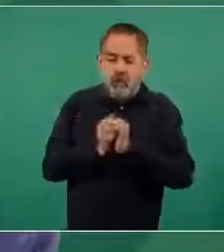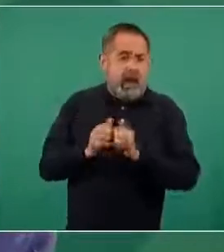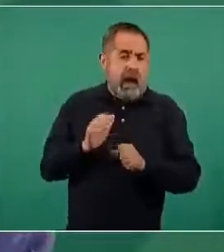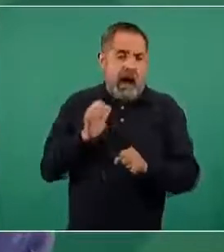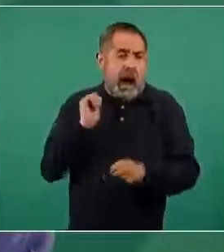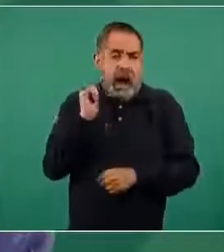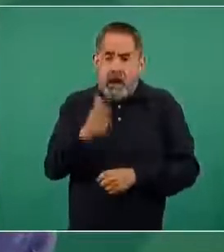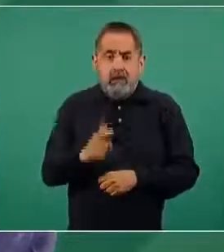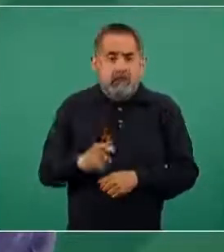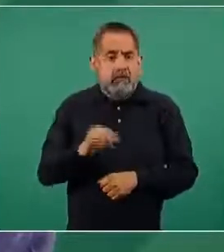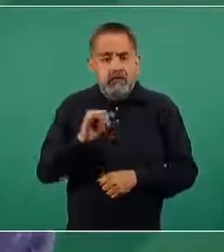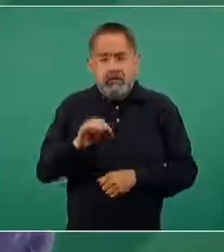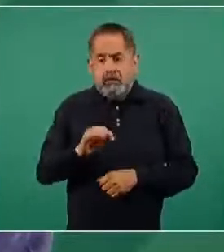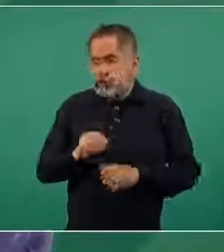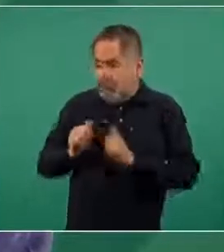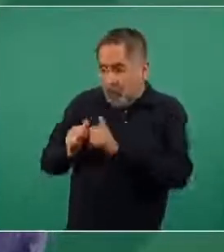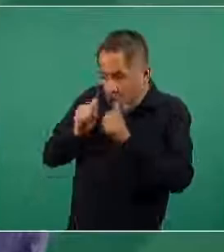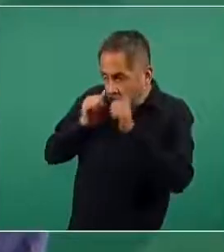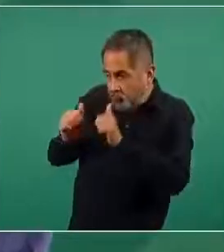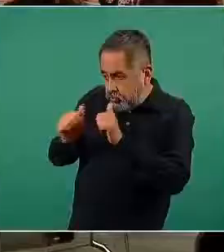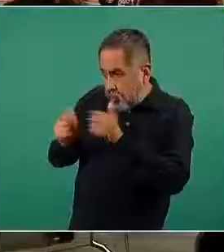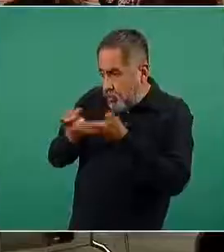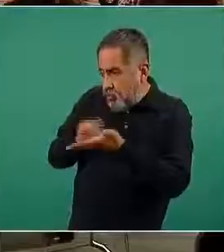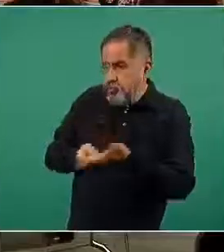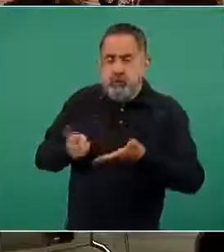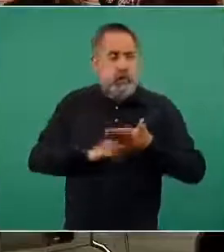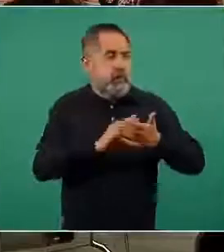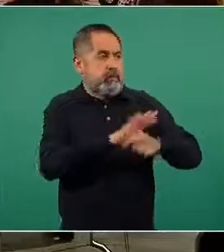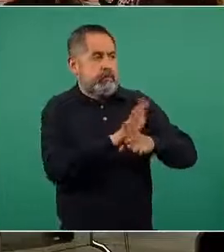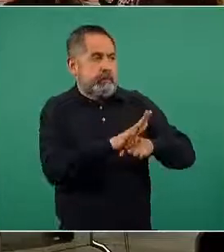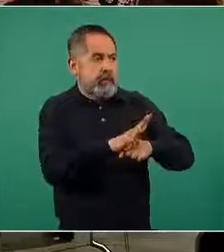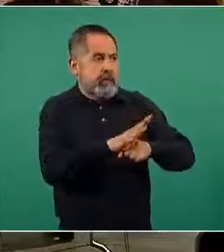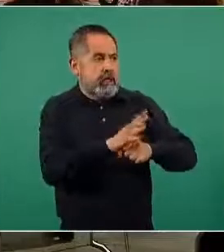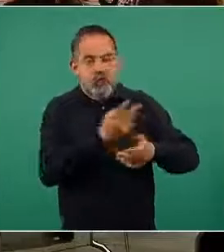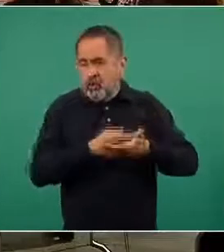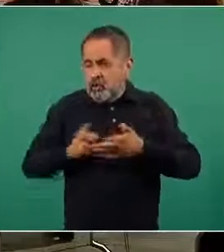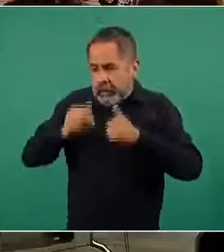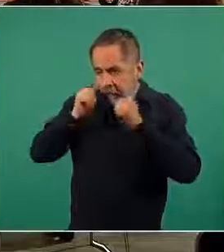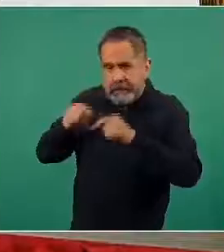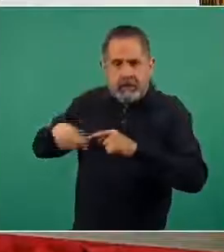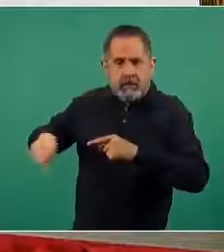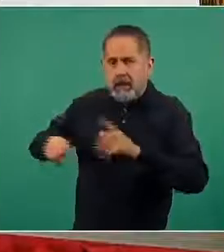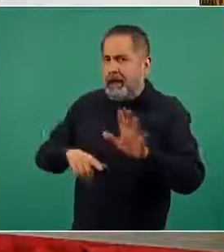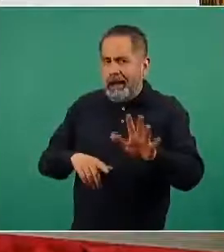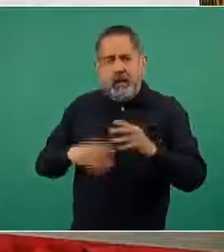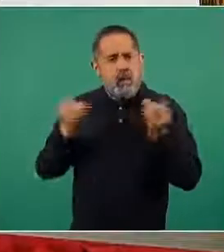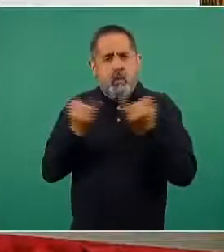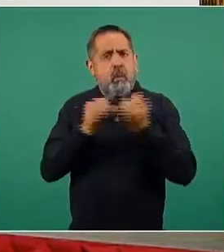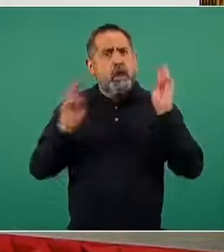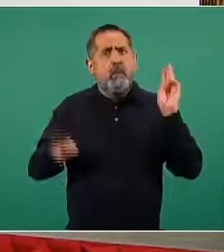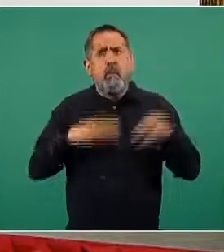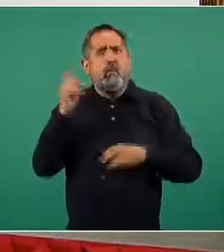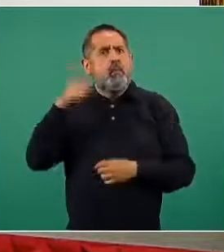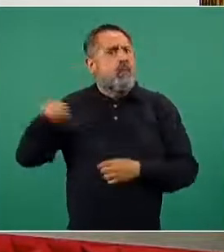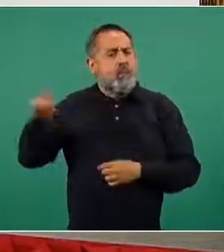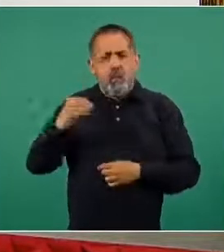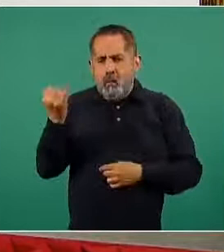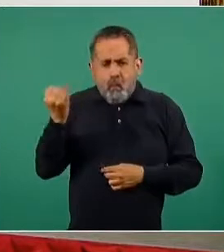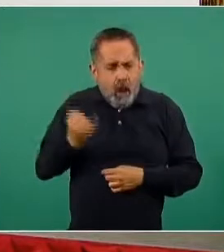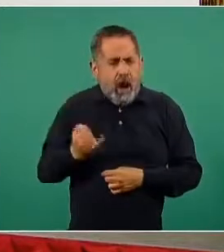para atender a las personas con COVID. Esto es semejante a lo que han hecho muchos países en el mundo y